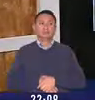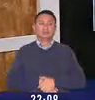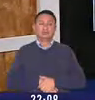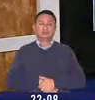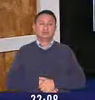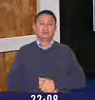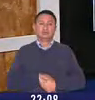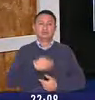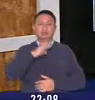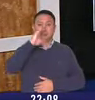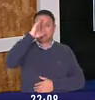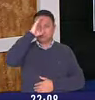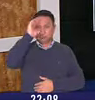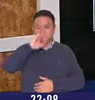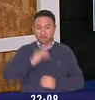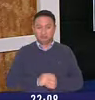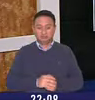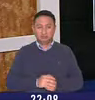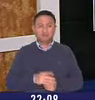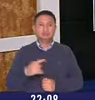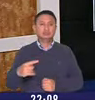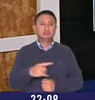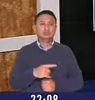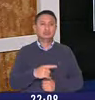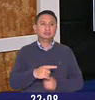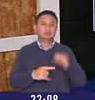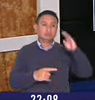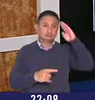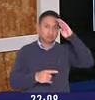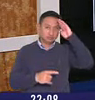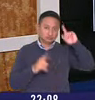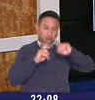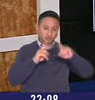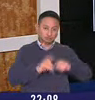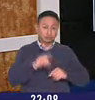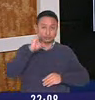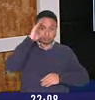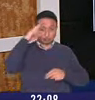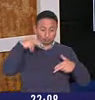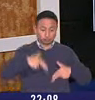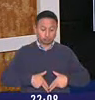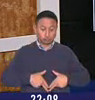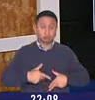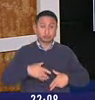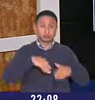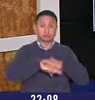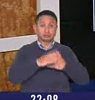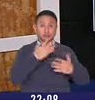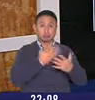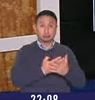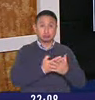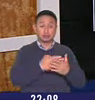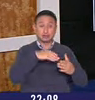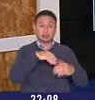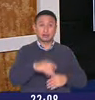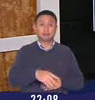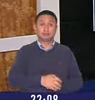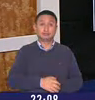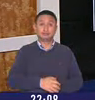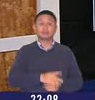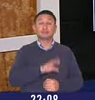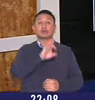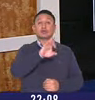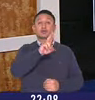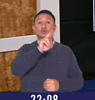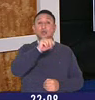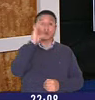la Policía Nacional confirmó que varios agentes policiales y guías penitenciarios se encuentran retenidos en la cárcel de